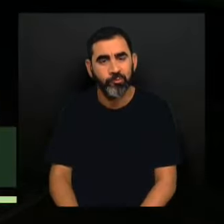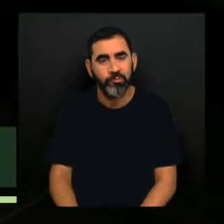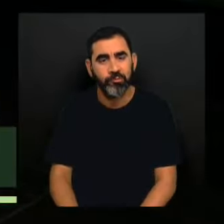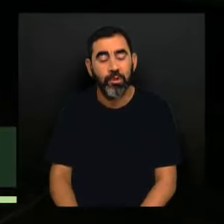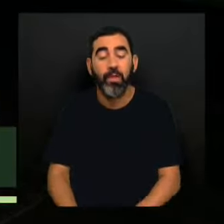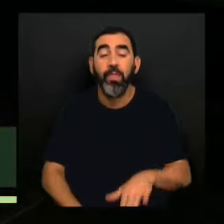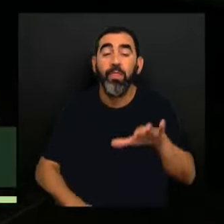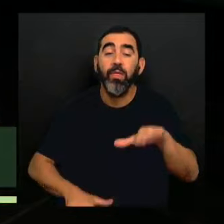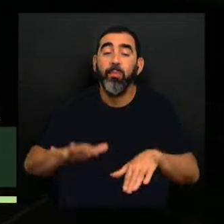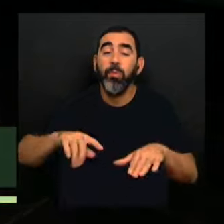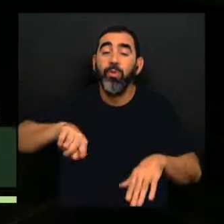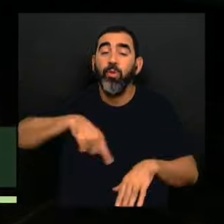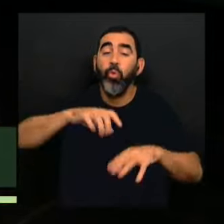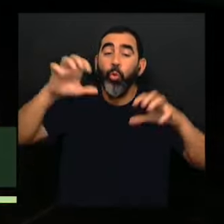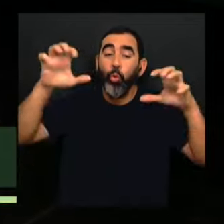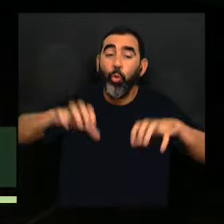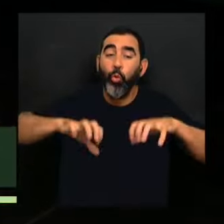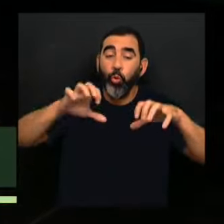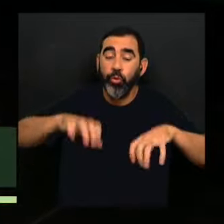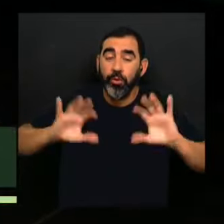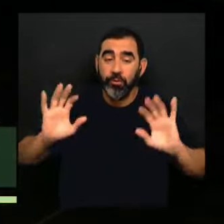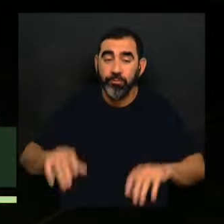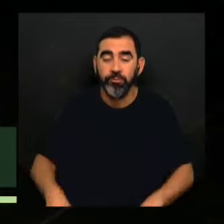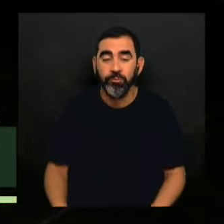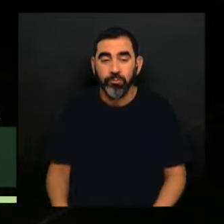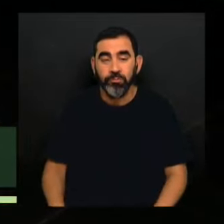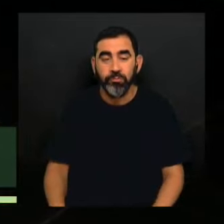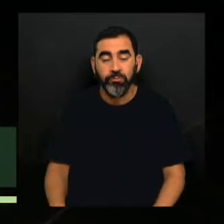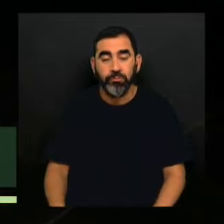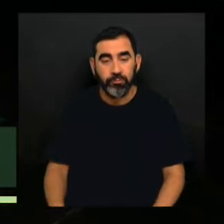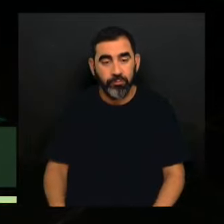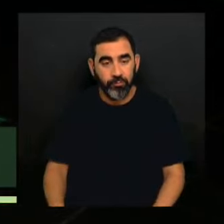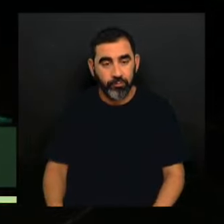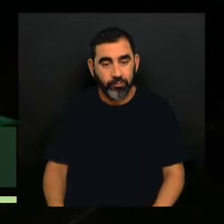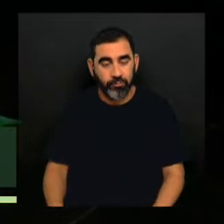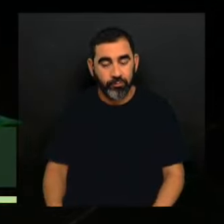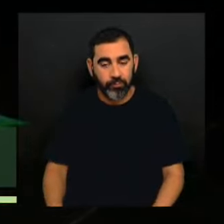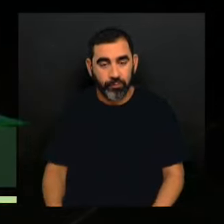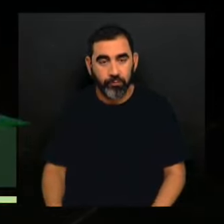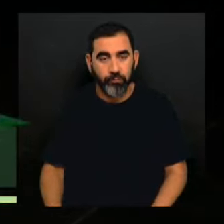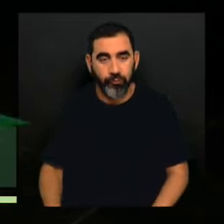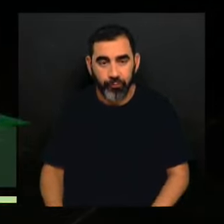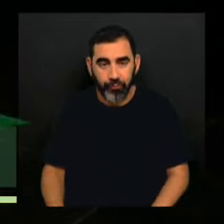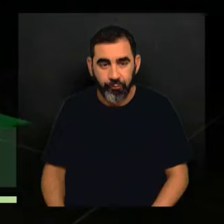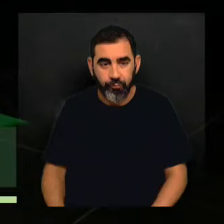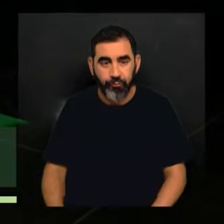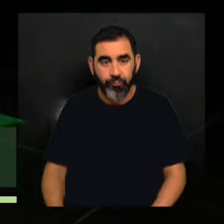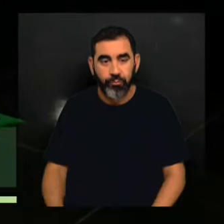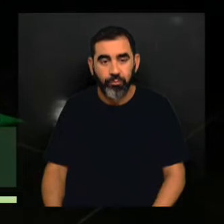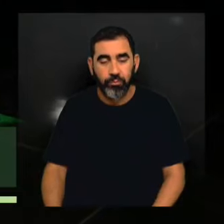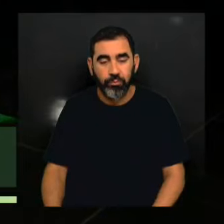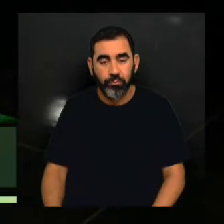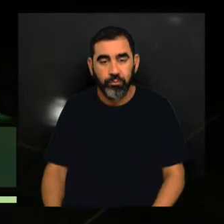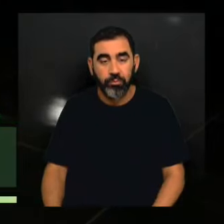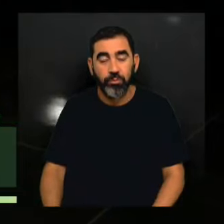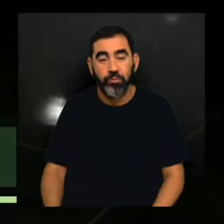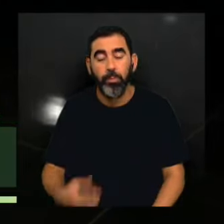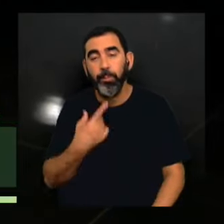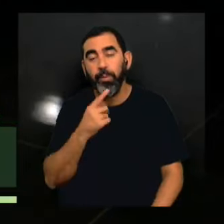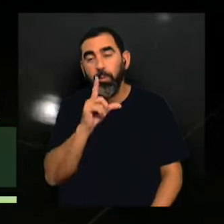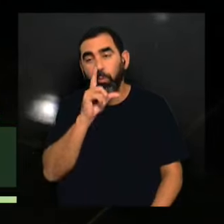de donde llueva No claro cada región es vulnerable o no deferente tipos de lluvia y cómo llueva en